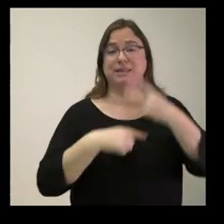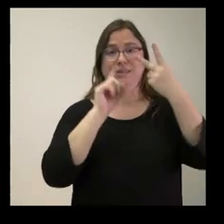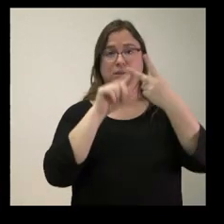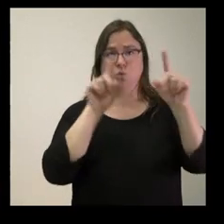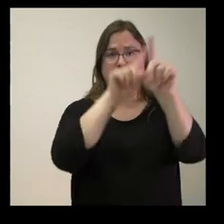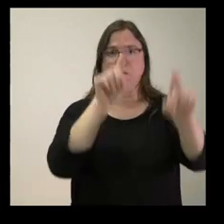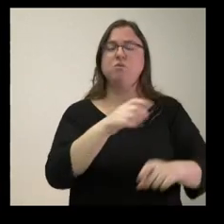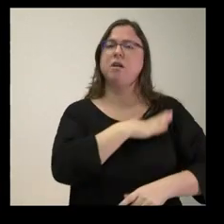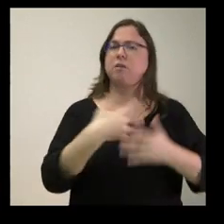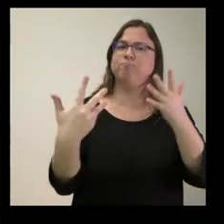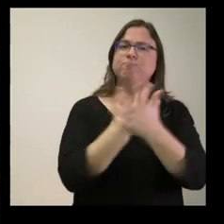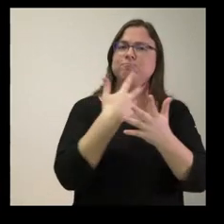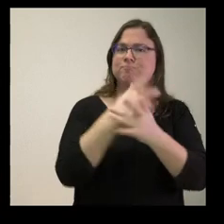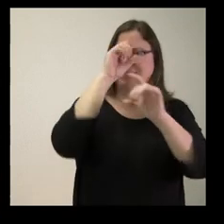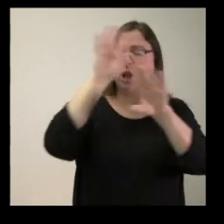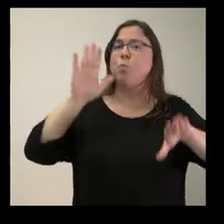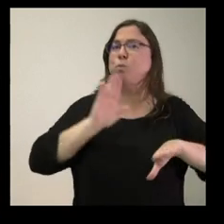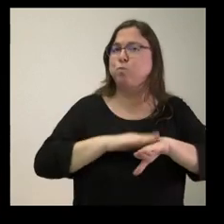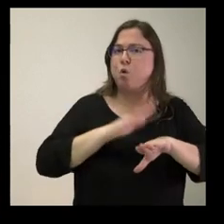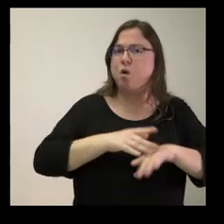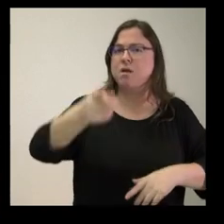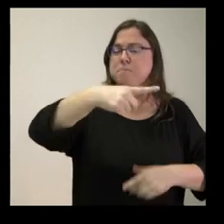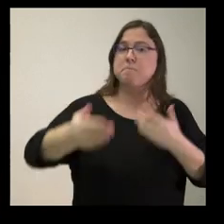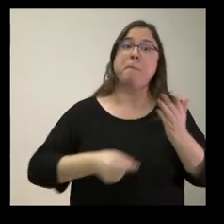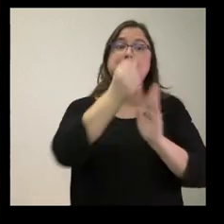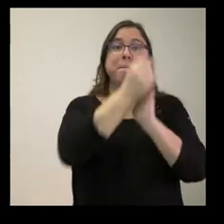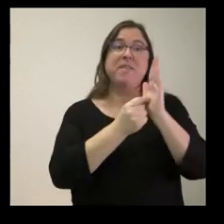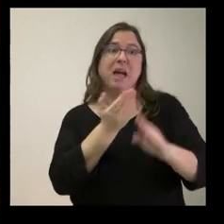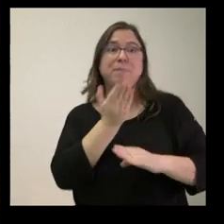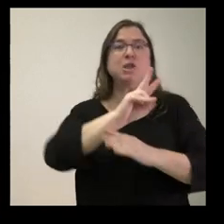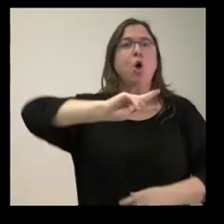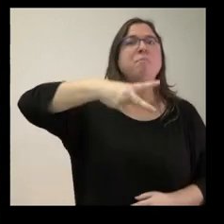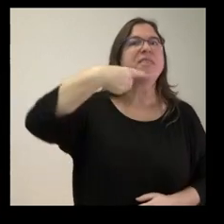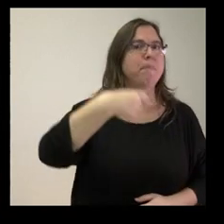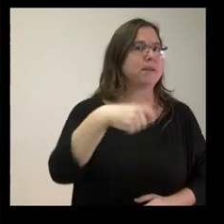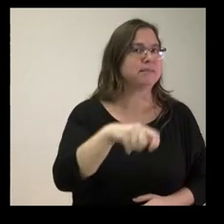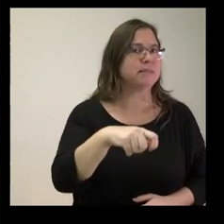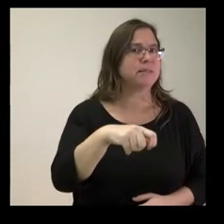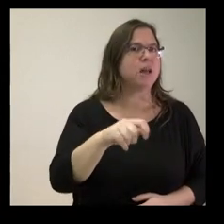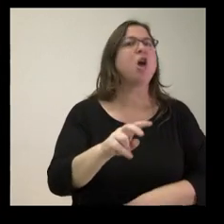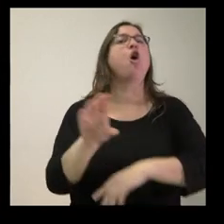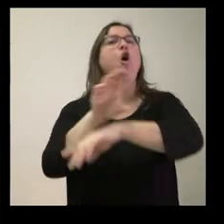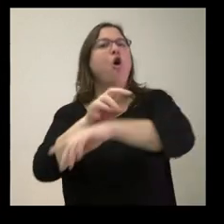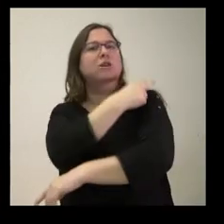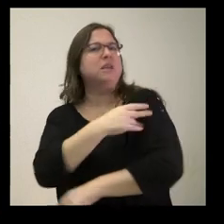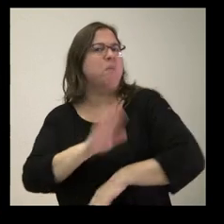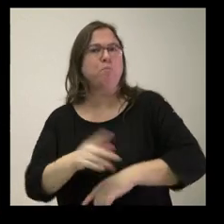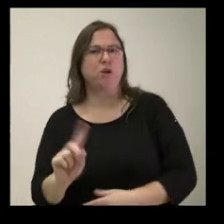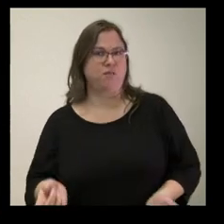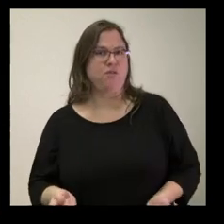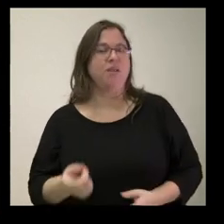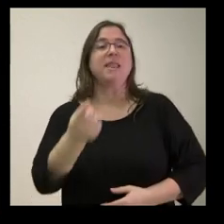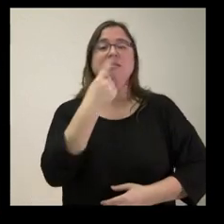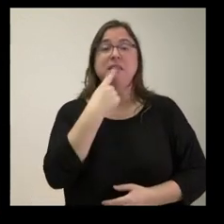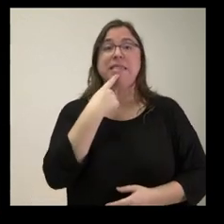gustaría que nos aclarara por qué presentó estas medidas el vicepresidente de la Junta y no el consejero de Sanidad, ya que han insistido que